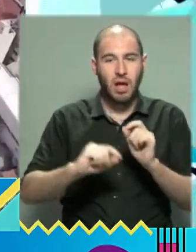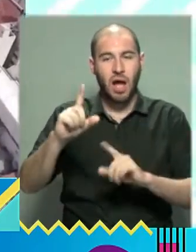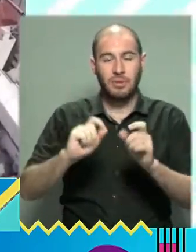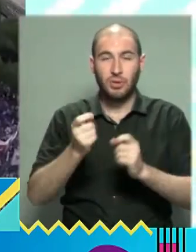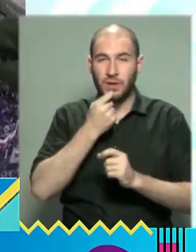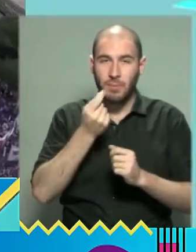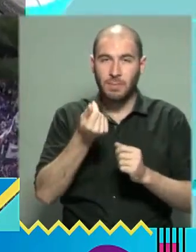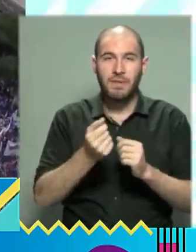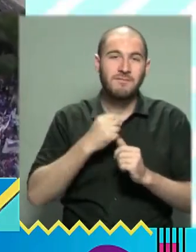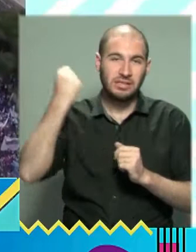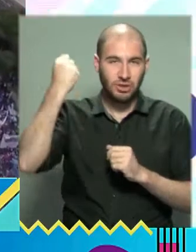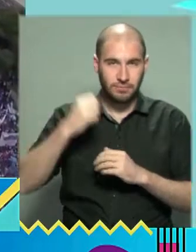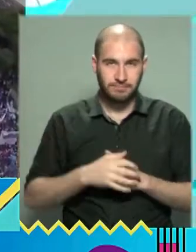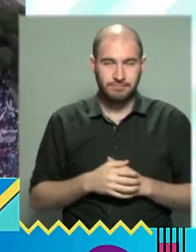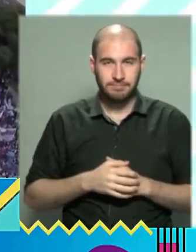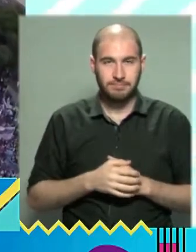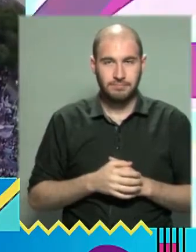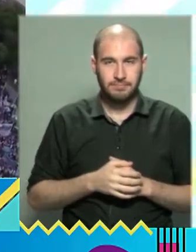por ejemplo la inflación.